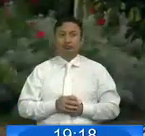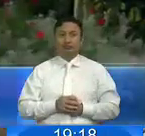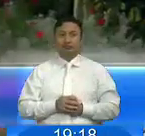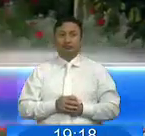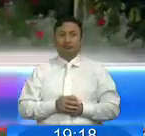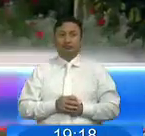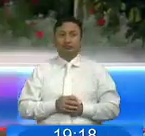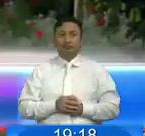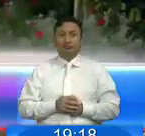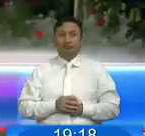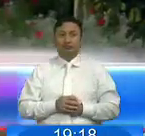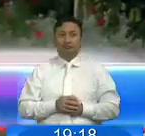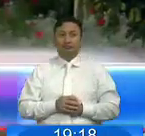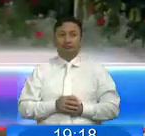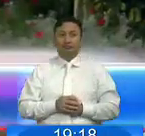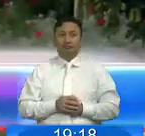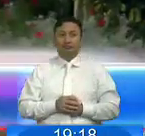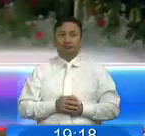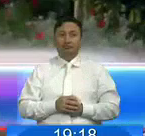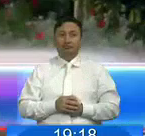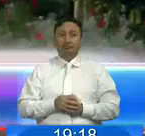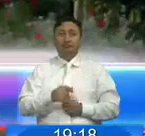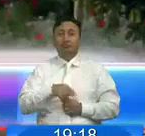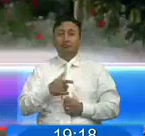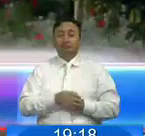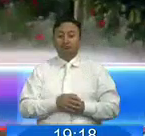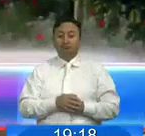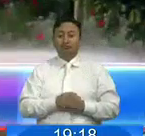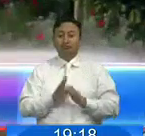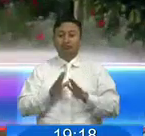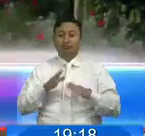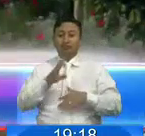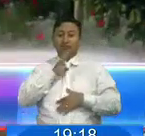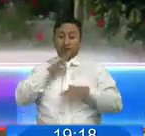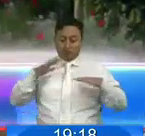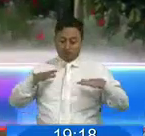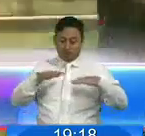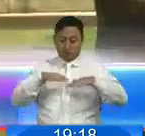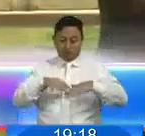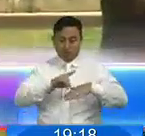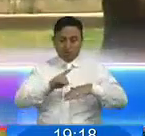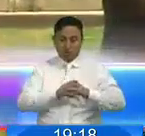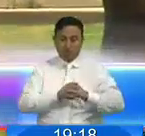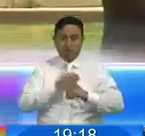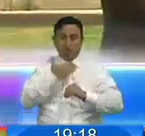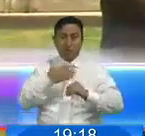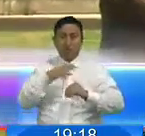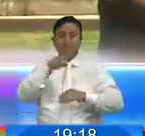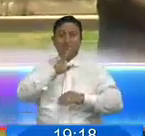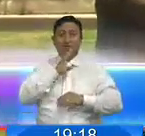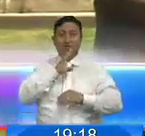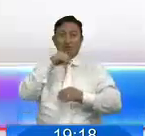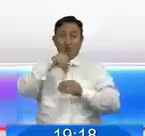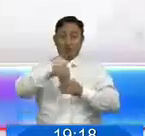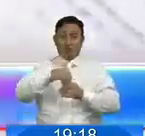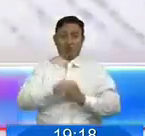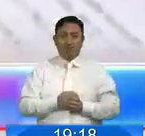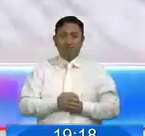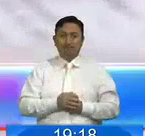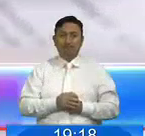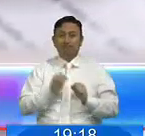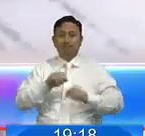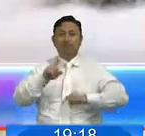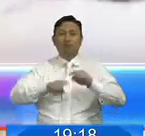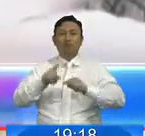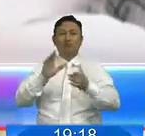digestora, de todo lo que en lugar de estar enfriando la alcantarilla, se pone séptico y saca energía de allí. En Educación Vaquero quiere recuperar escuelas que